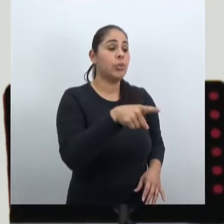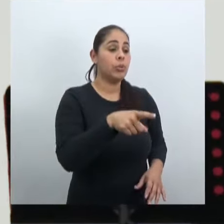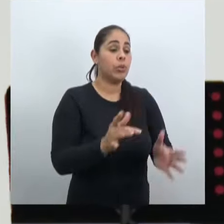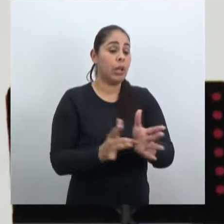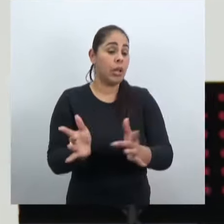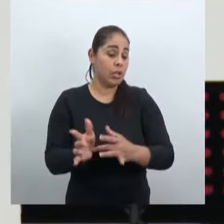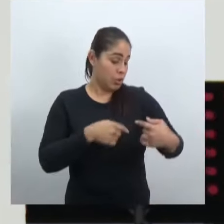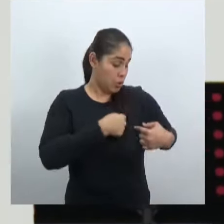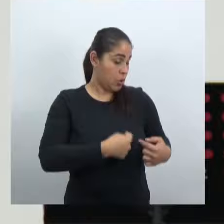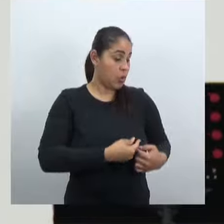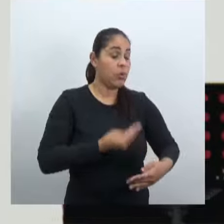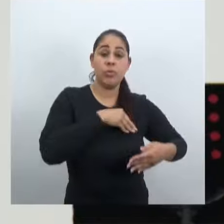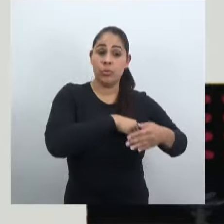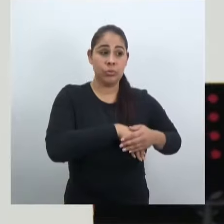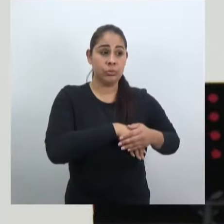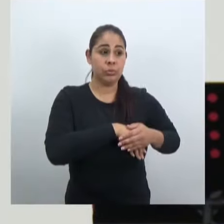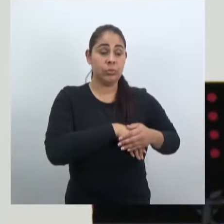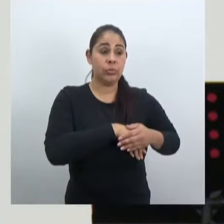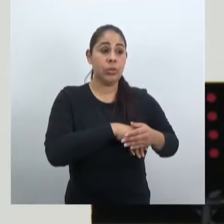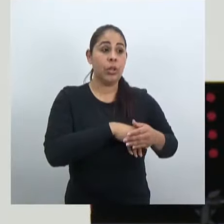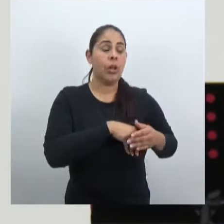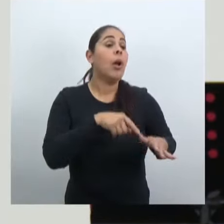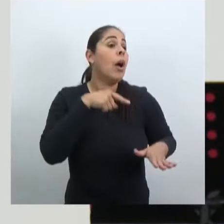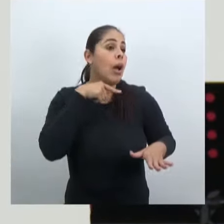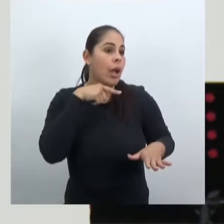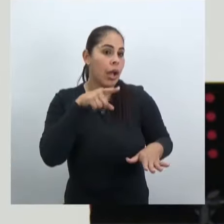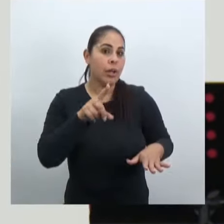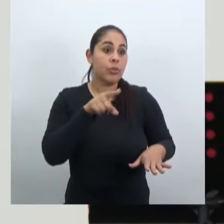Dice, confiesa a Dios todos tus pecados. Digo, ¿todos?